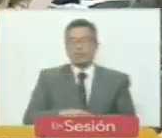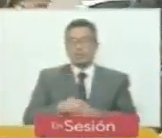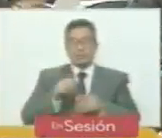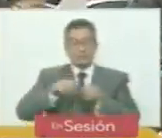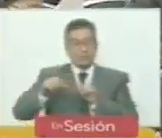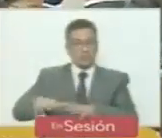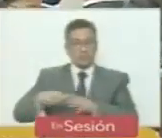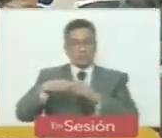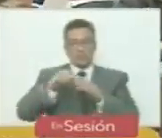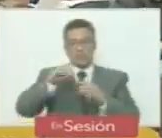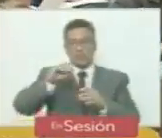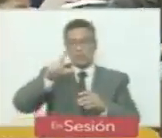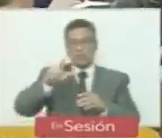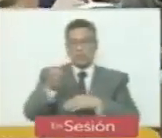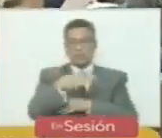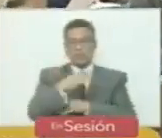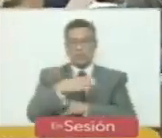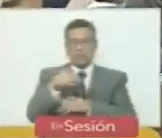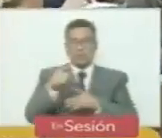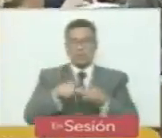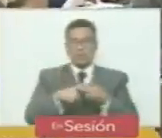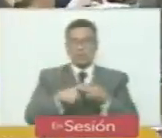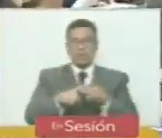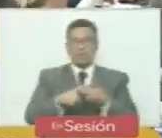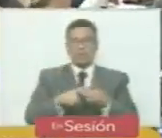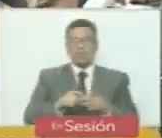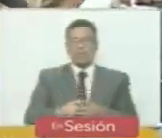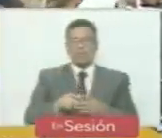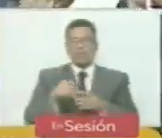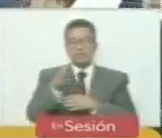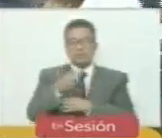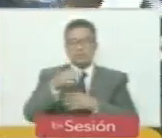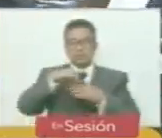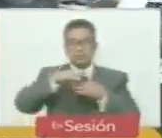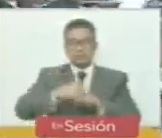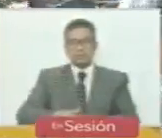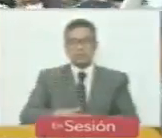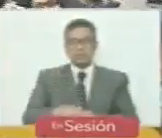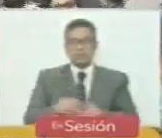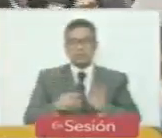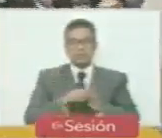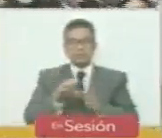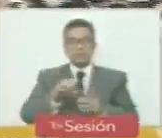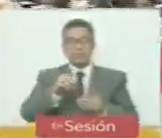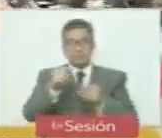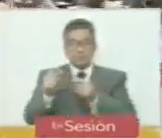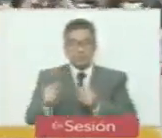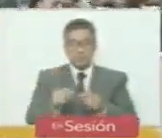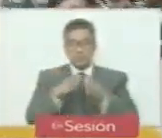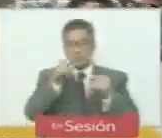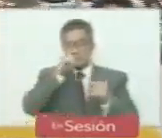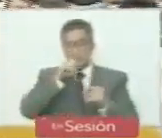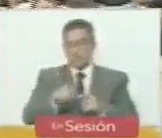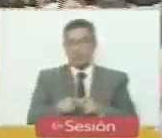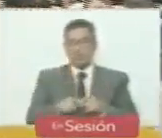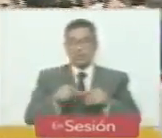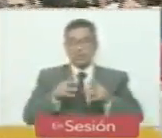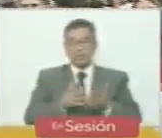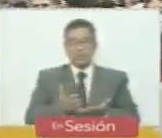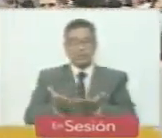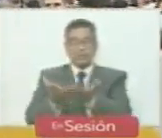ser colonia o la bandera flameará sobre sus ruinas. El capitalismo foráneo y sus